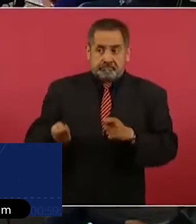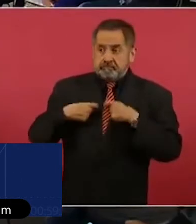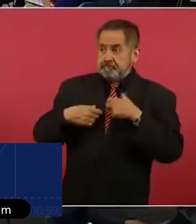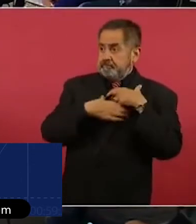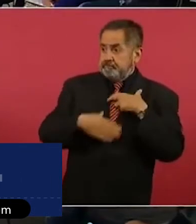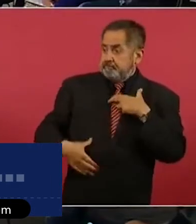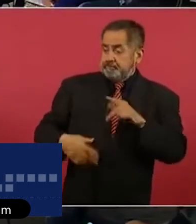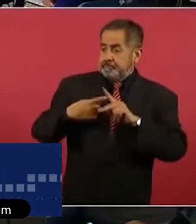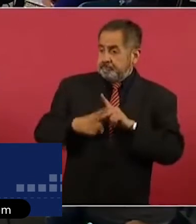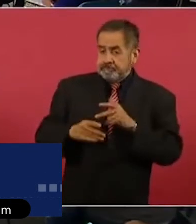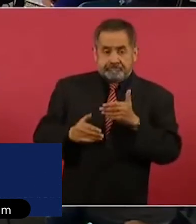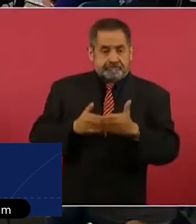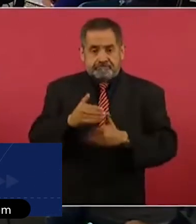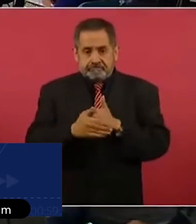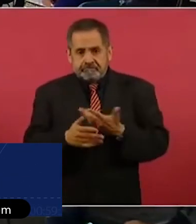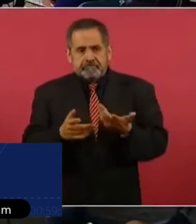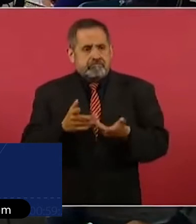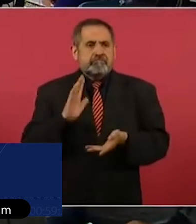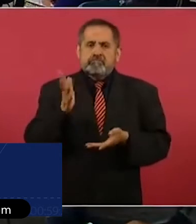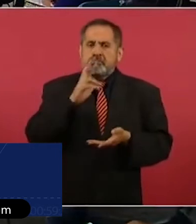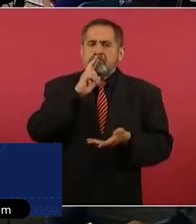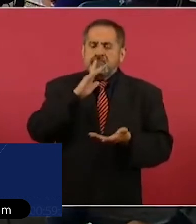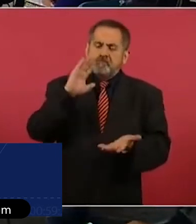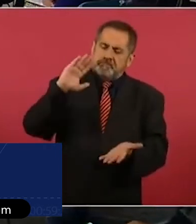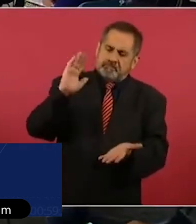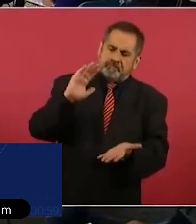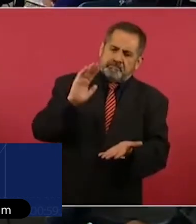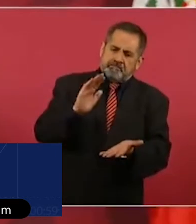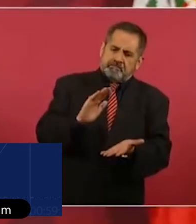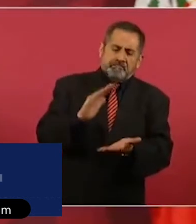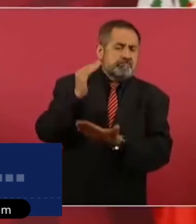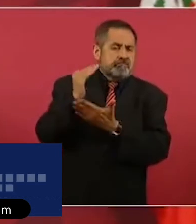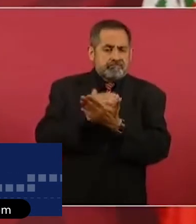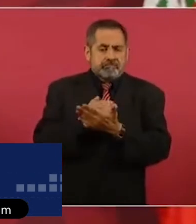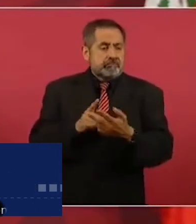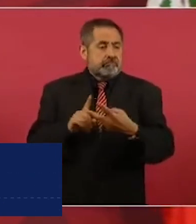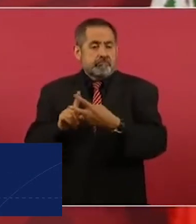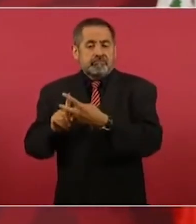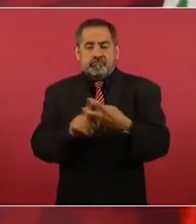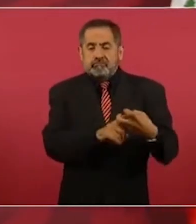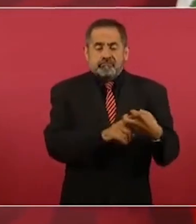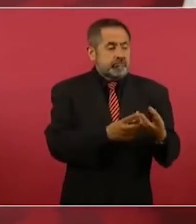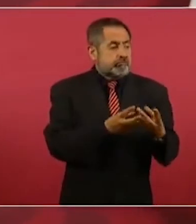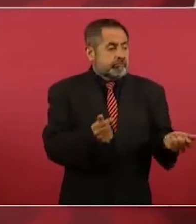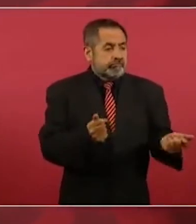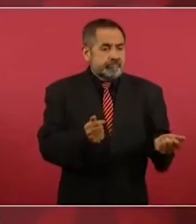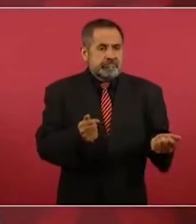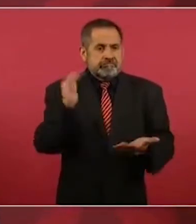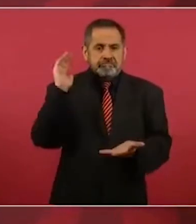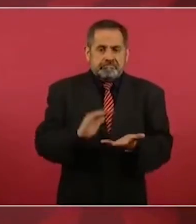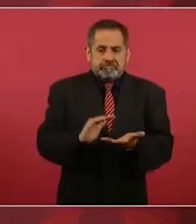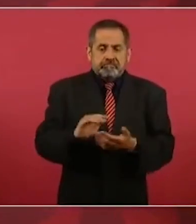se ha reducido el delito de secuestro en 75%.